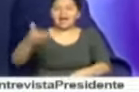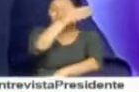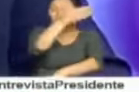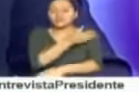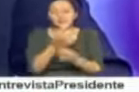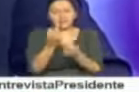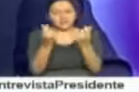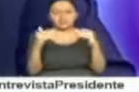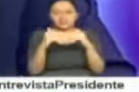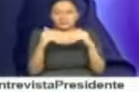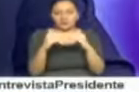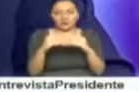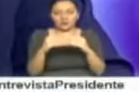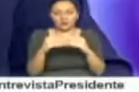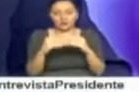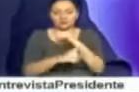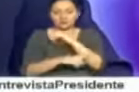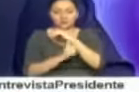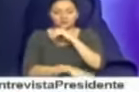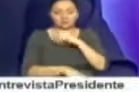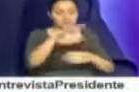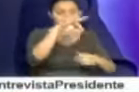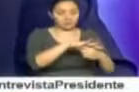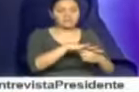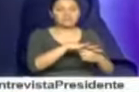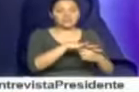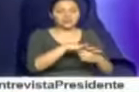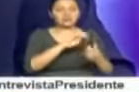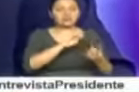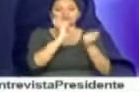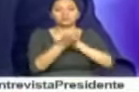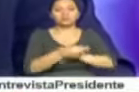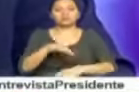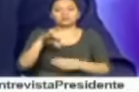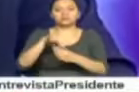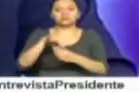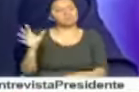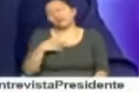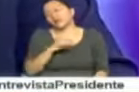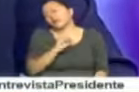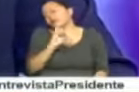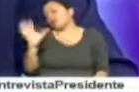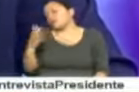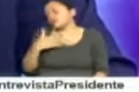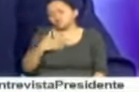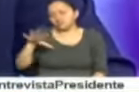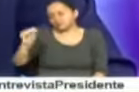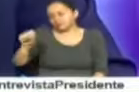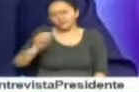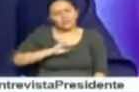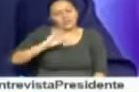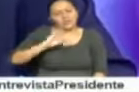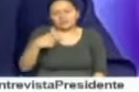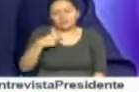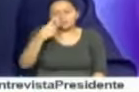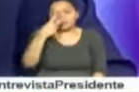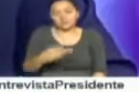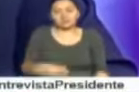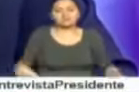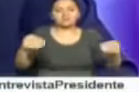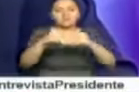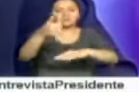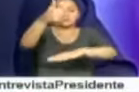casos similares, habían votado por la sanción. Ahora se contradicen abiertamente. Eso fue una orden, ¿ya? Entonces, vamos, aquí va a